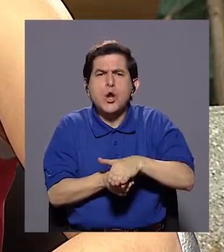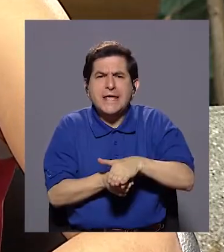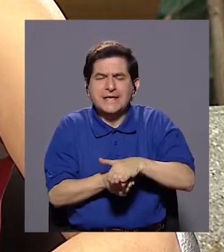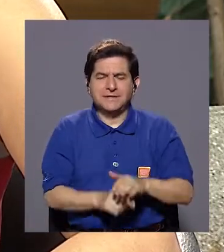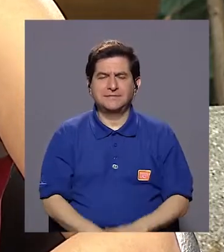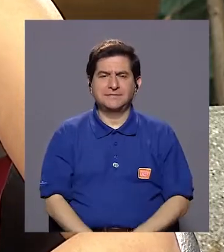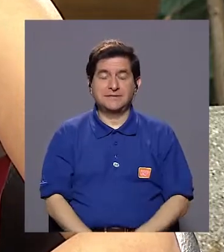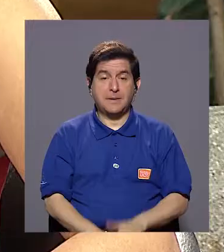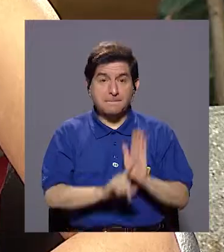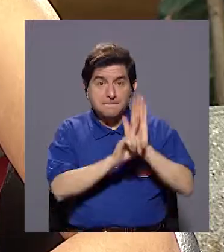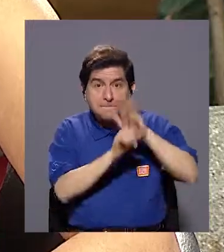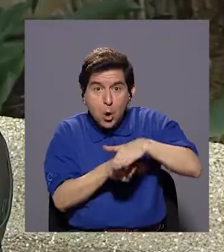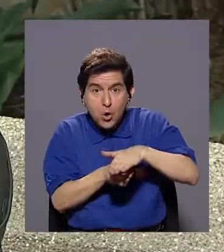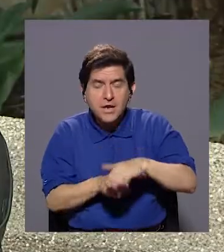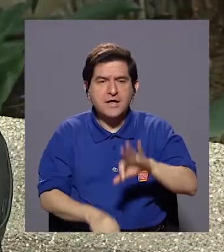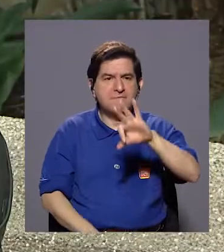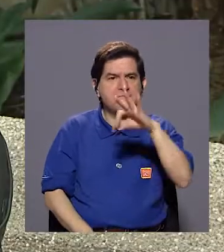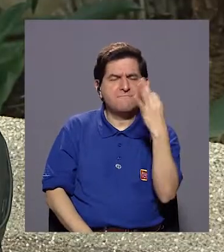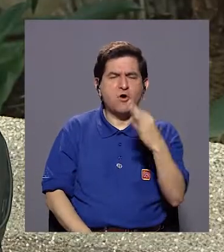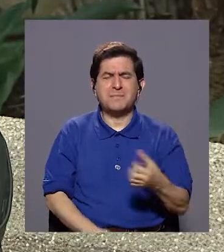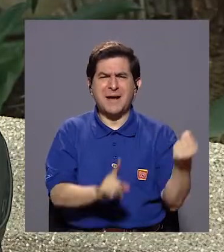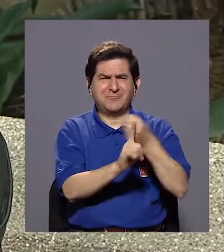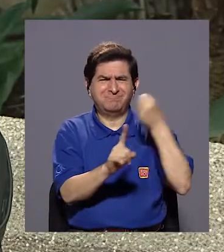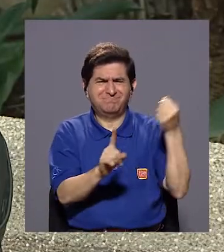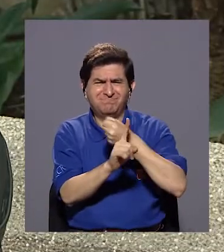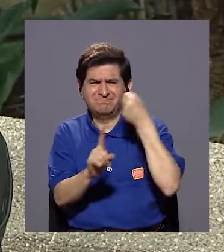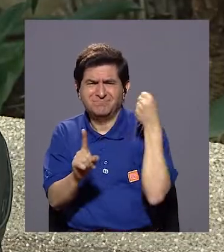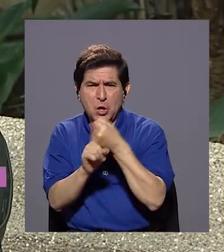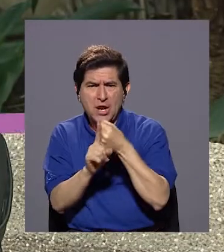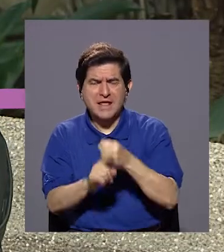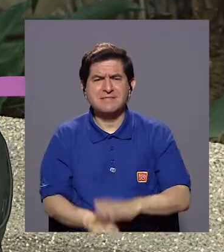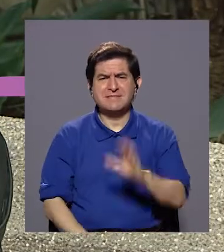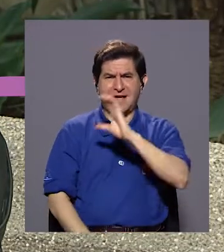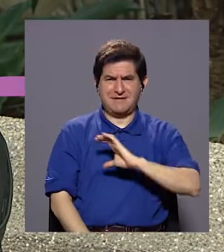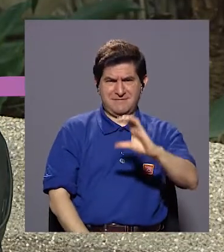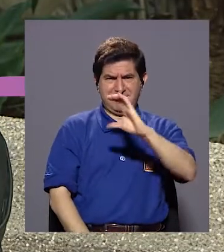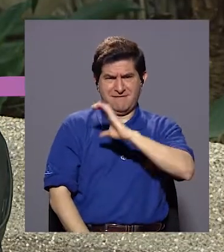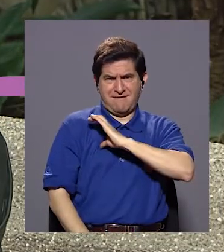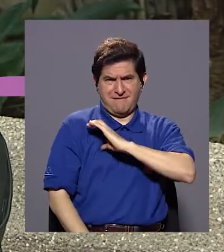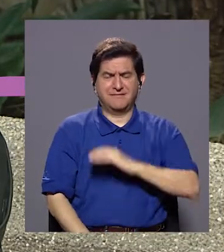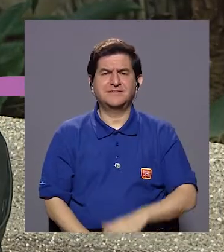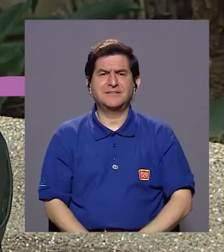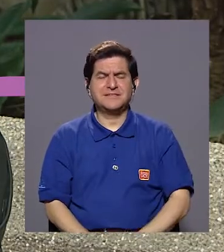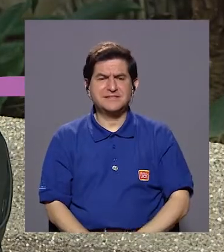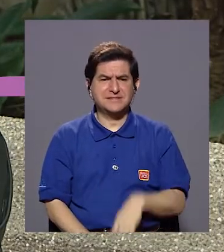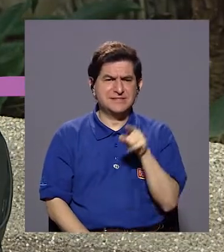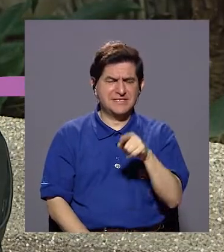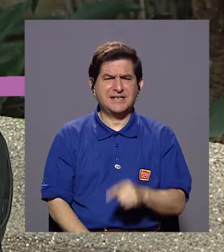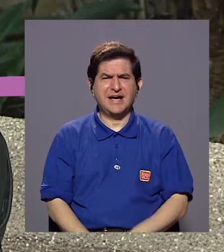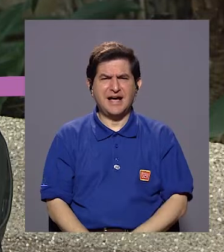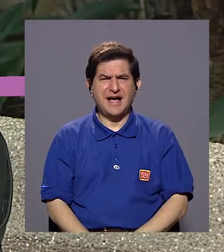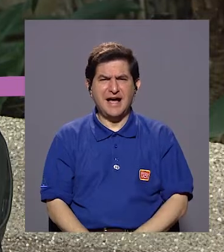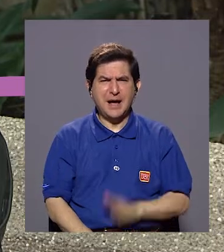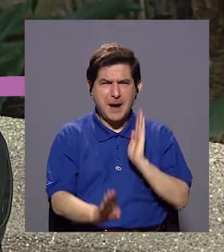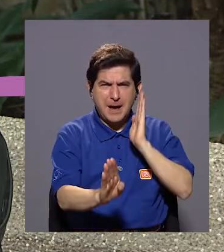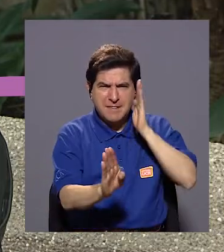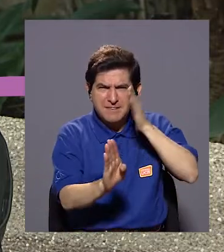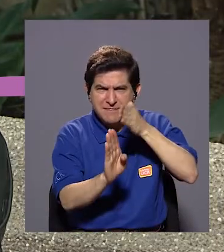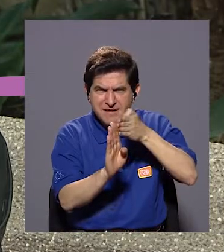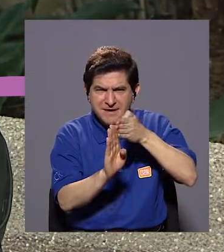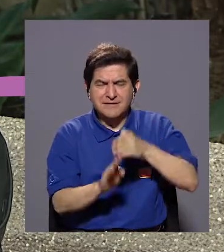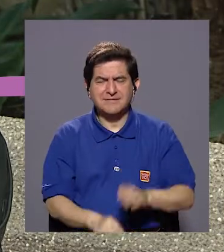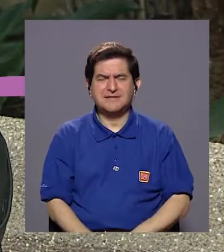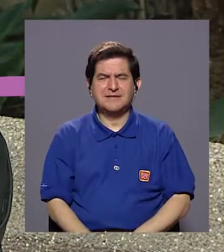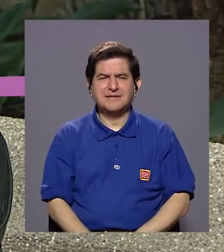El bullying efectivamente es una forma de violencia que se caracteriza por ser intencional,